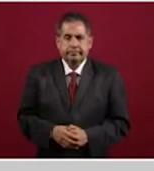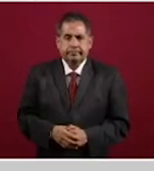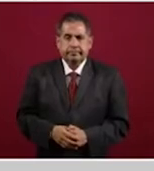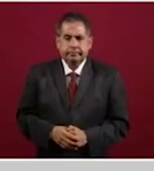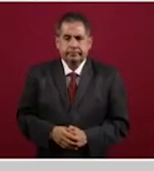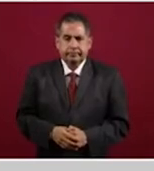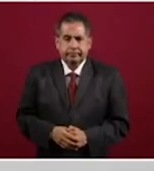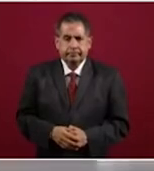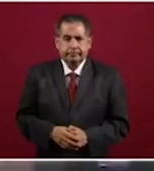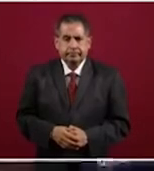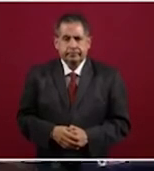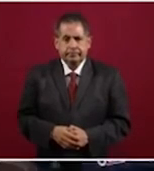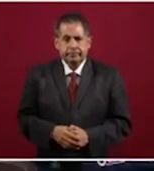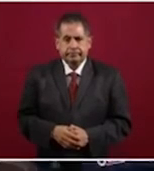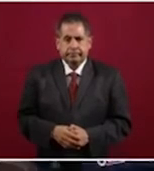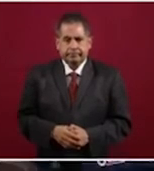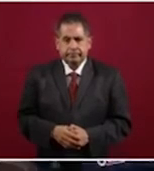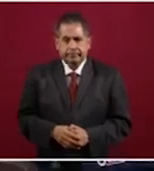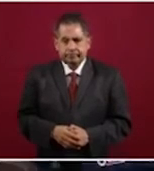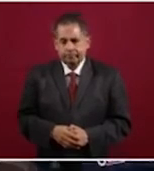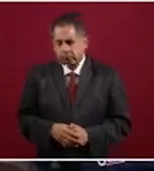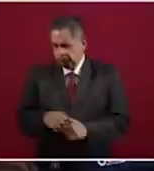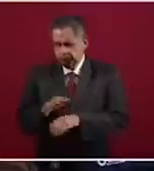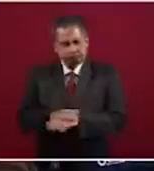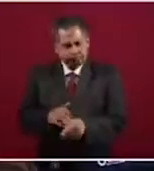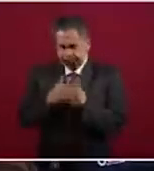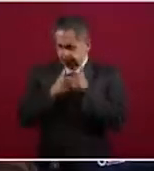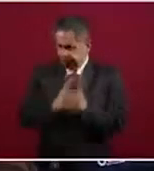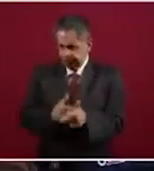Pero vamos a seguir con esto.